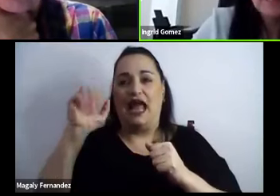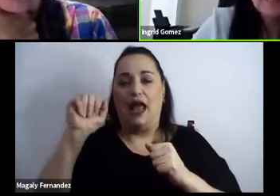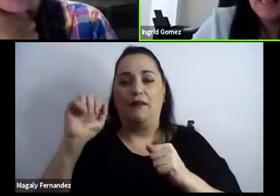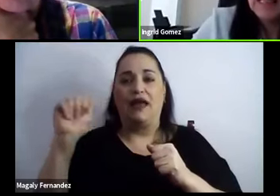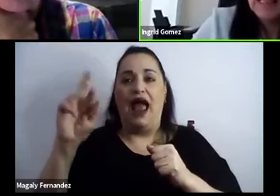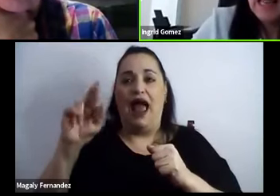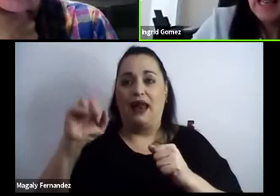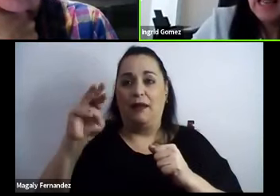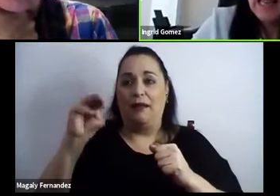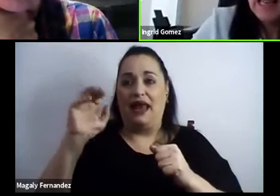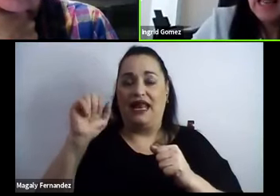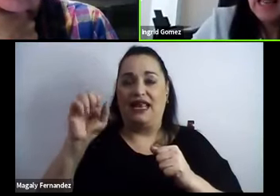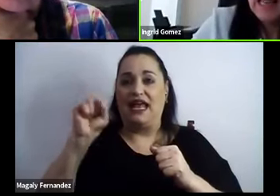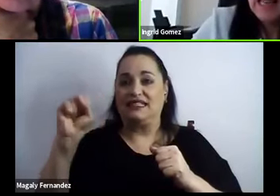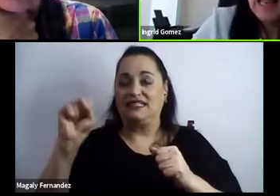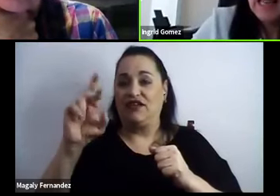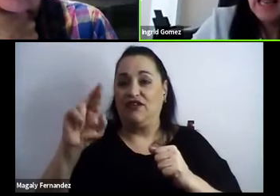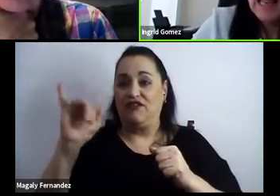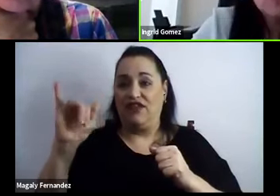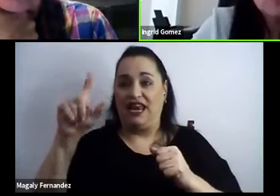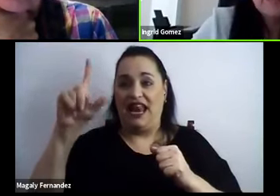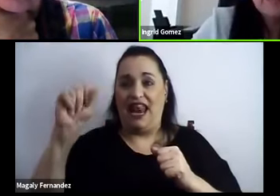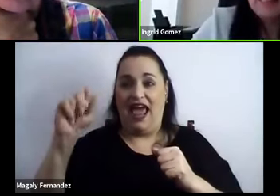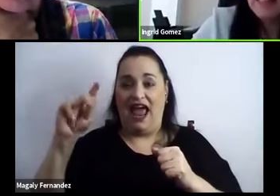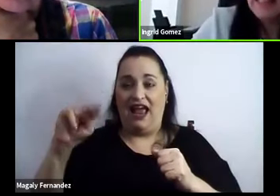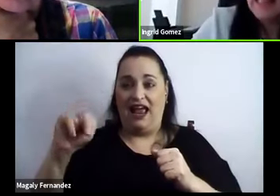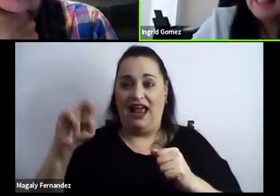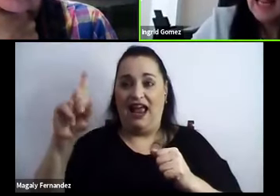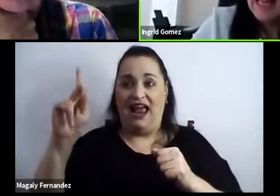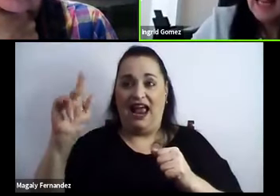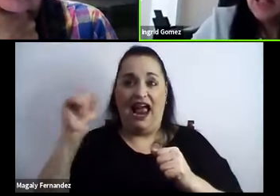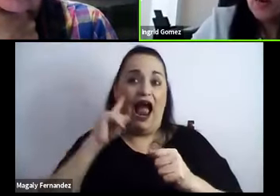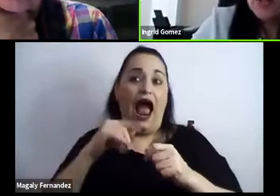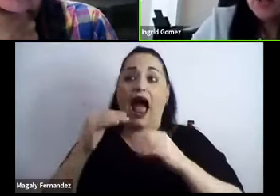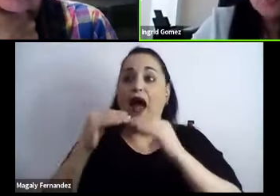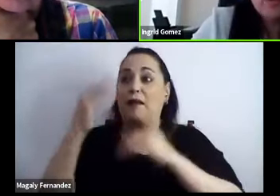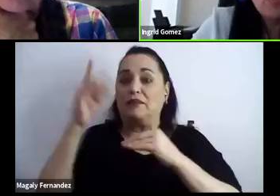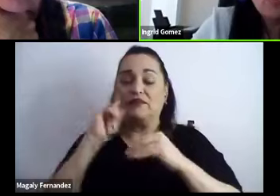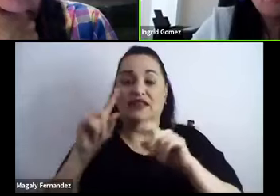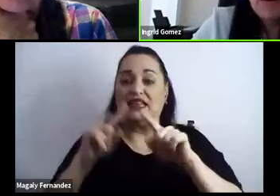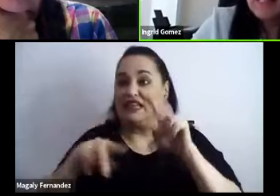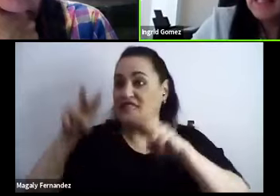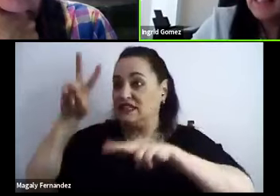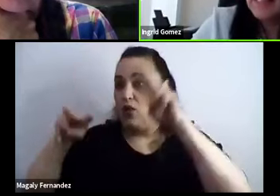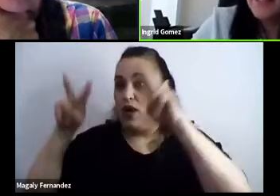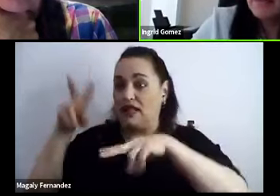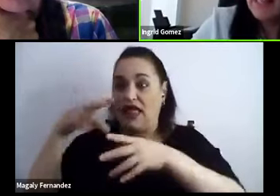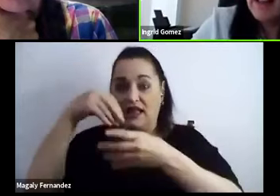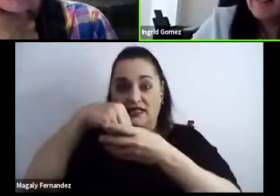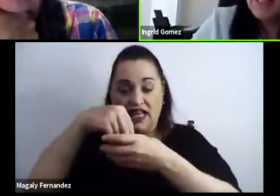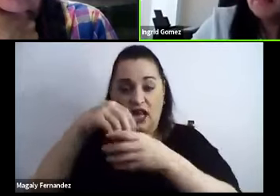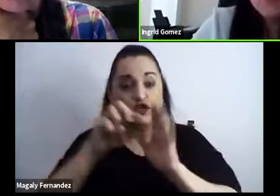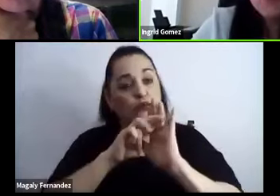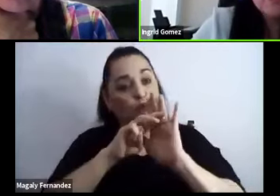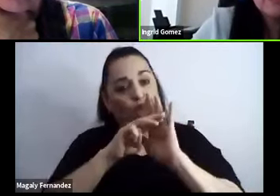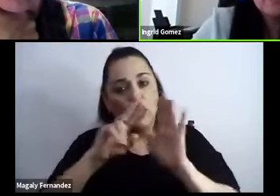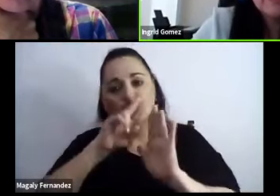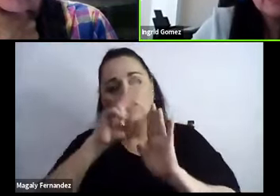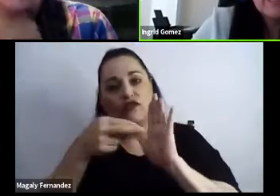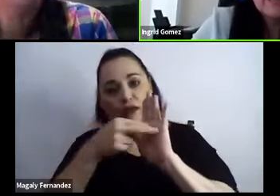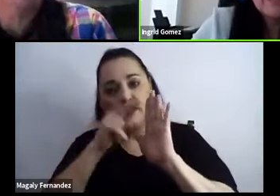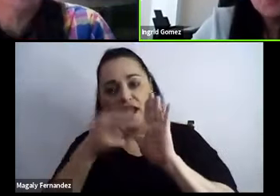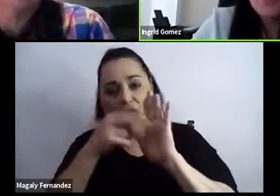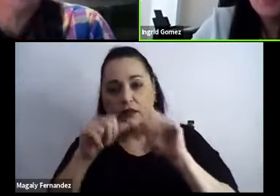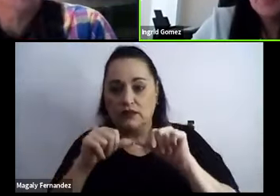a pesar de las o desigualdades internas, son modelos todavía más replicables y más